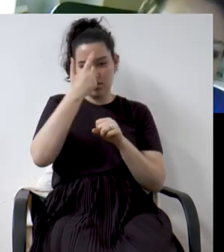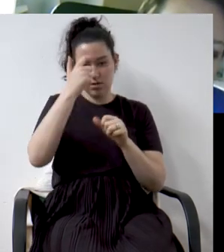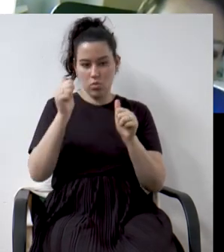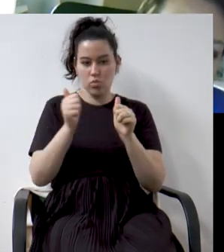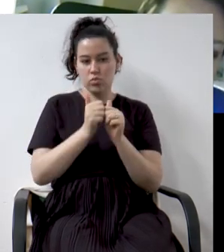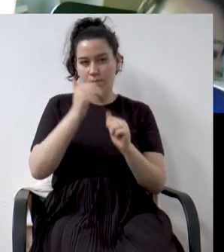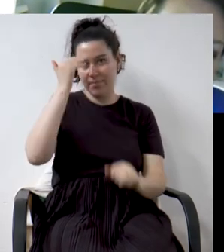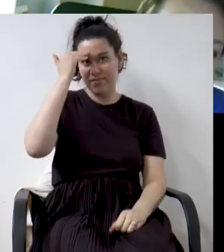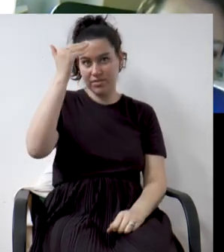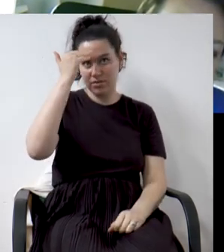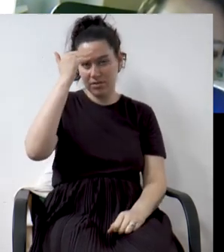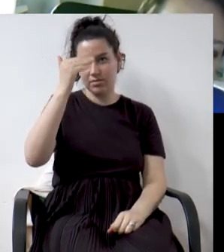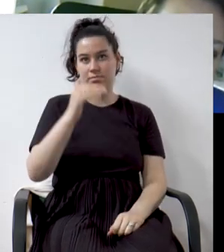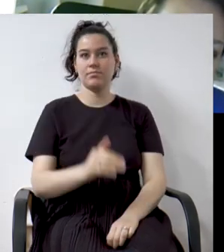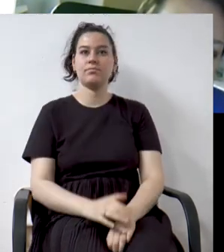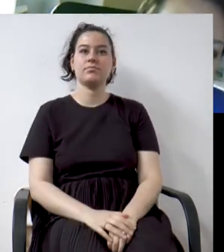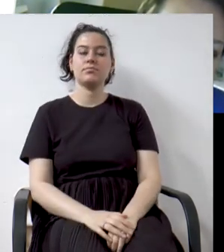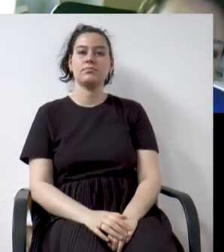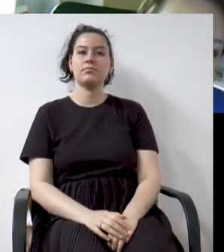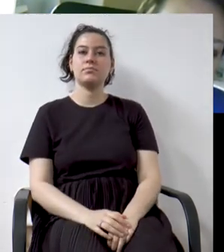y estudiantes egresados.